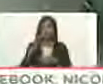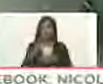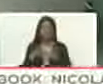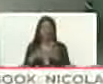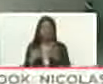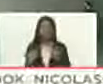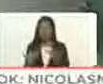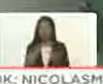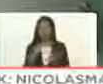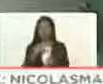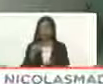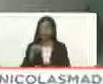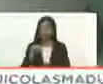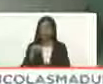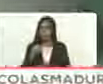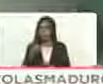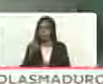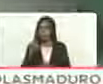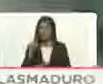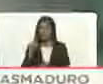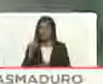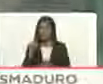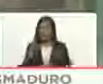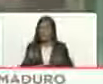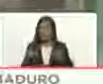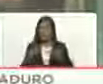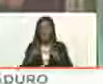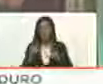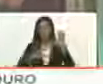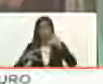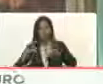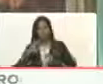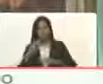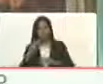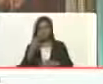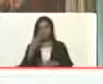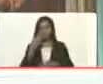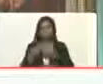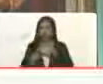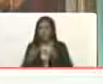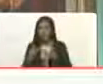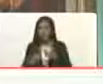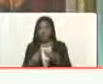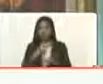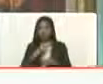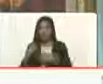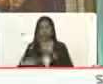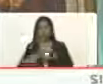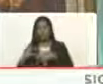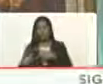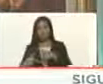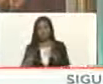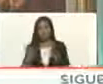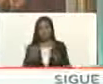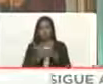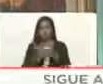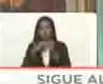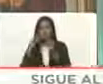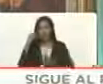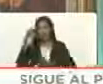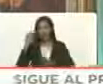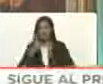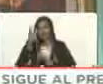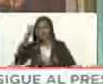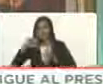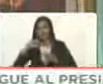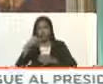este laboratorio ya vamos a empezar a producir la insulina que